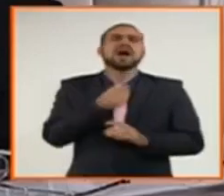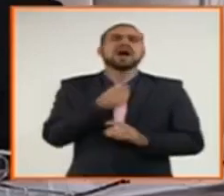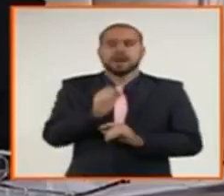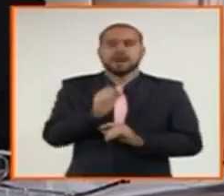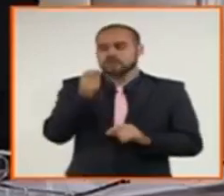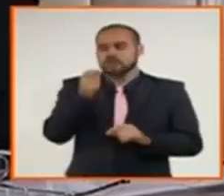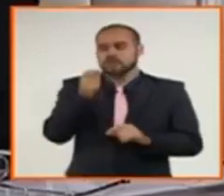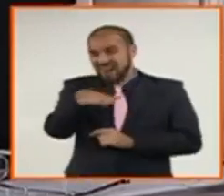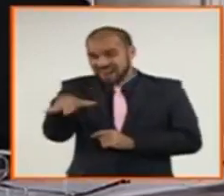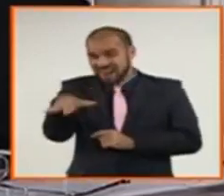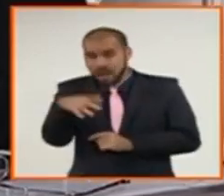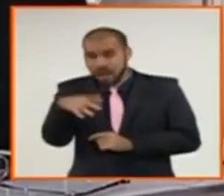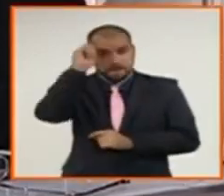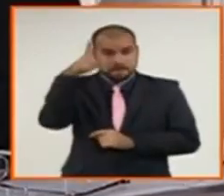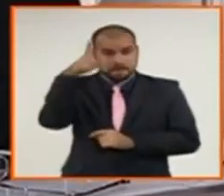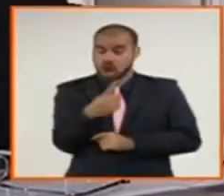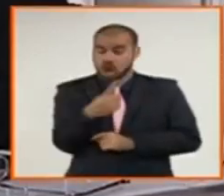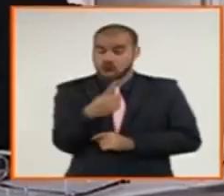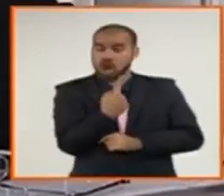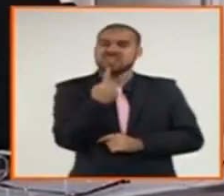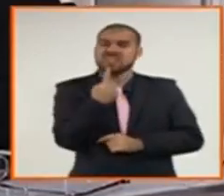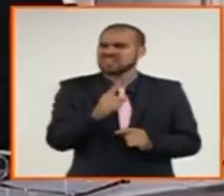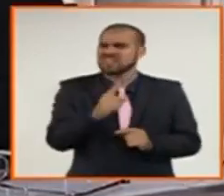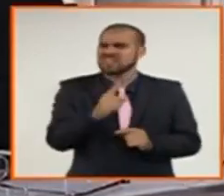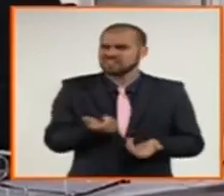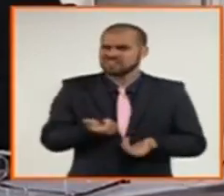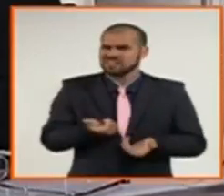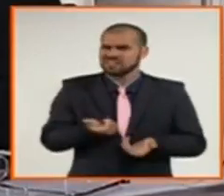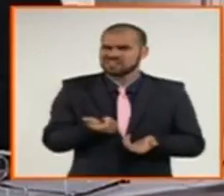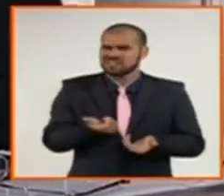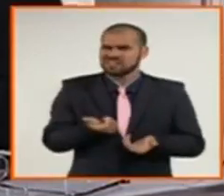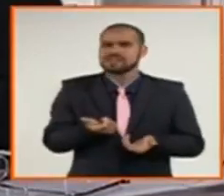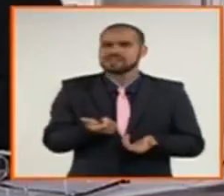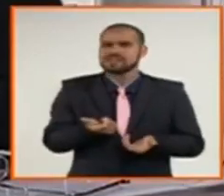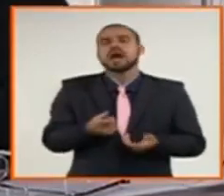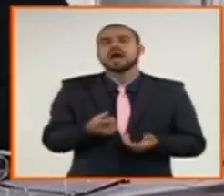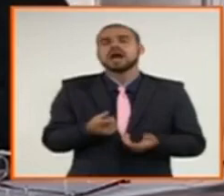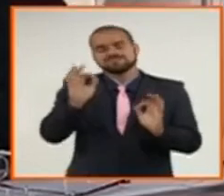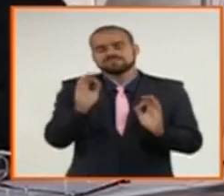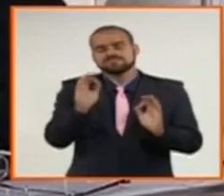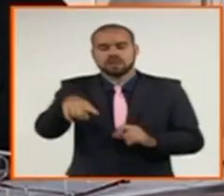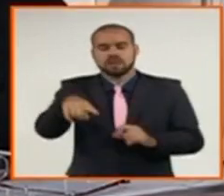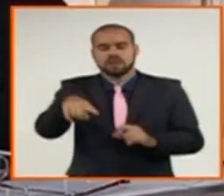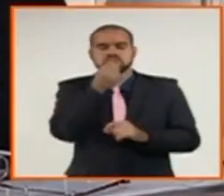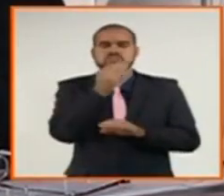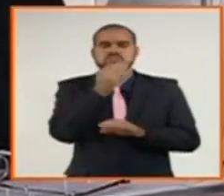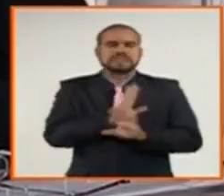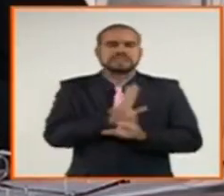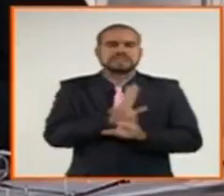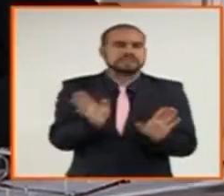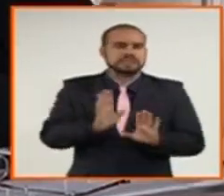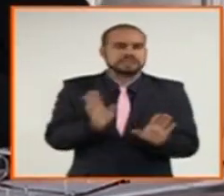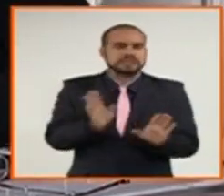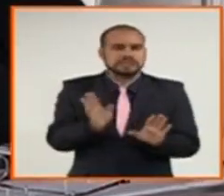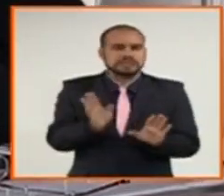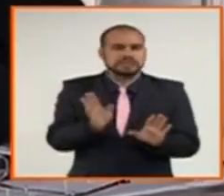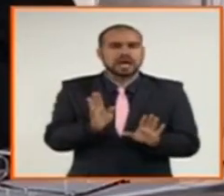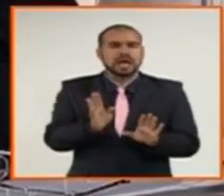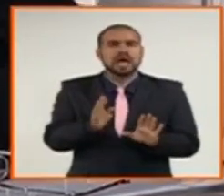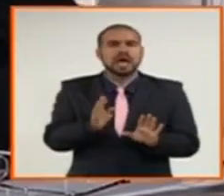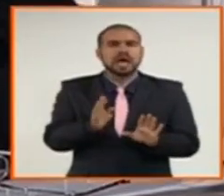en la experiencia de nosotros con la vacuna de hepatitis B, que consideramos que es suficiente para producir altos títulos